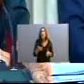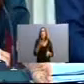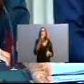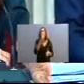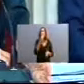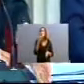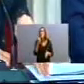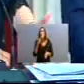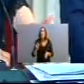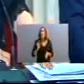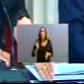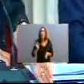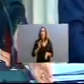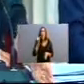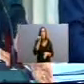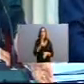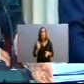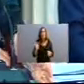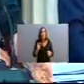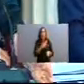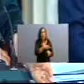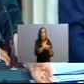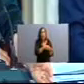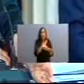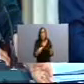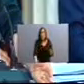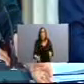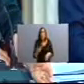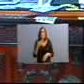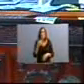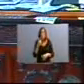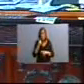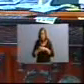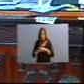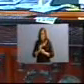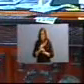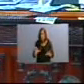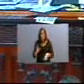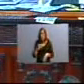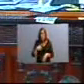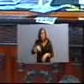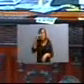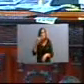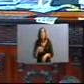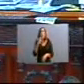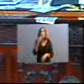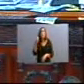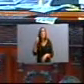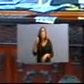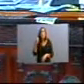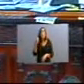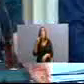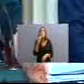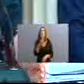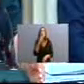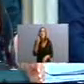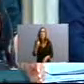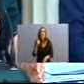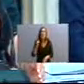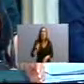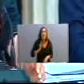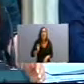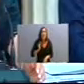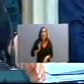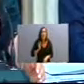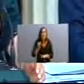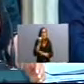21 años, va a ser este marzo, calculo mal, 21 años de la voladura de la 21